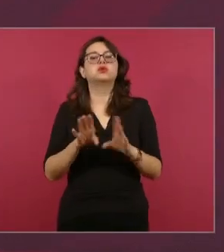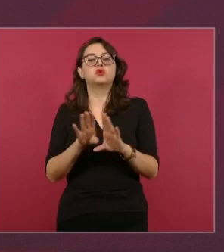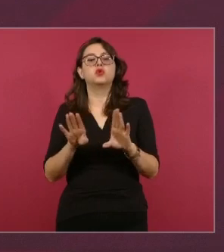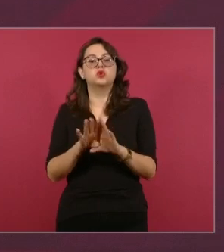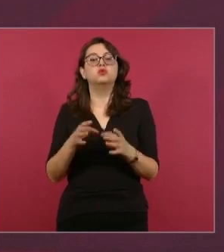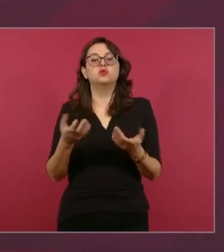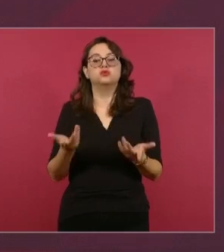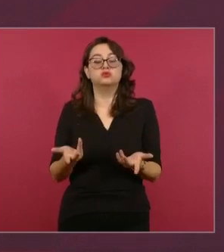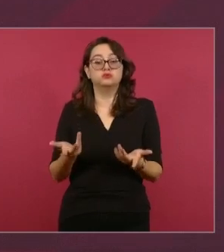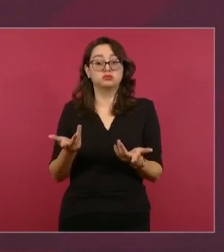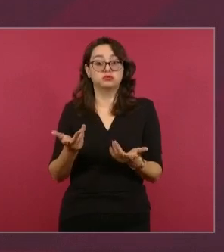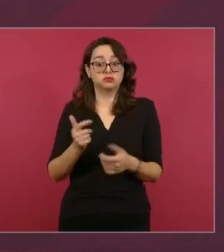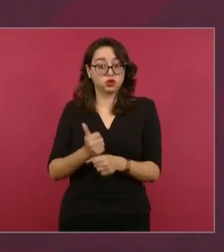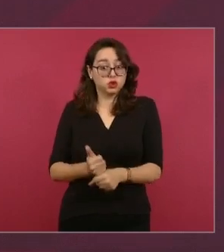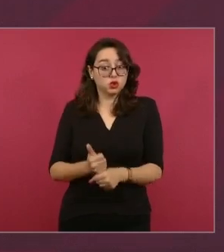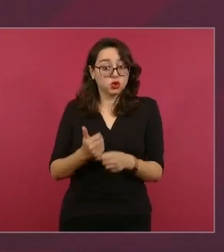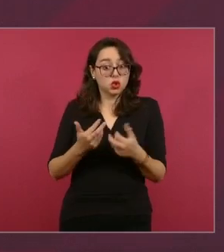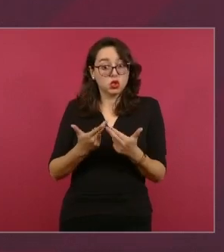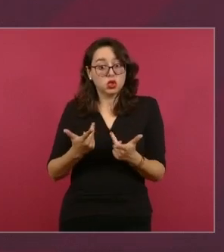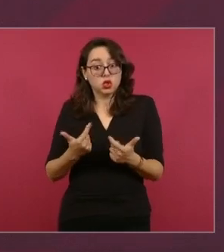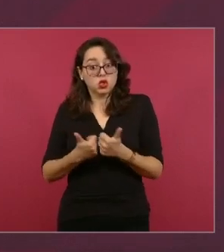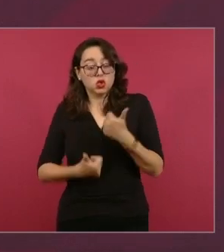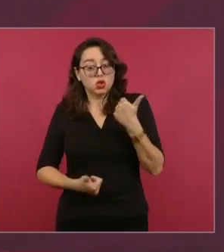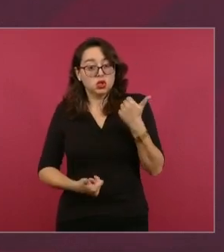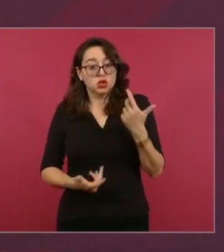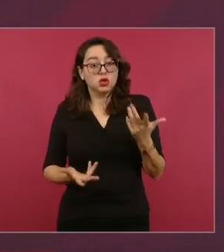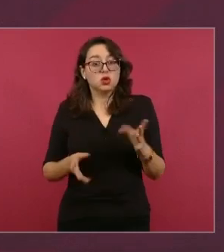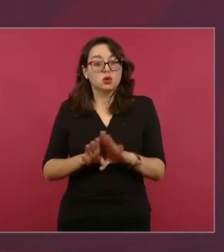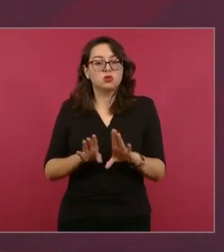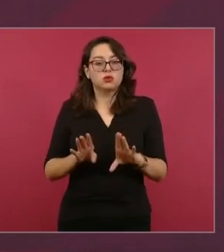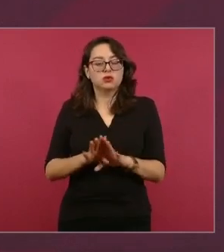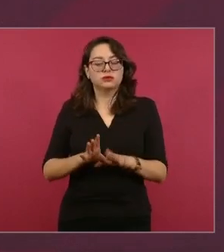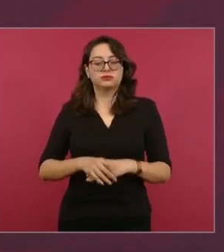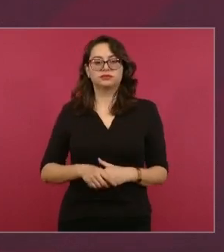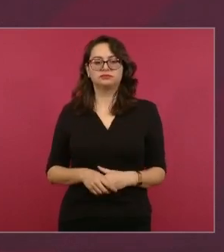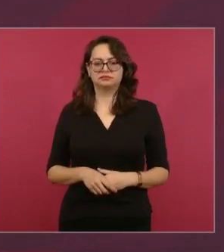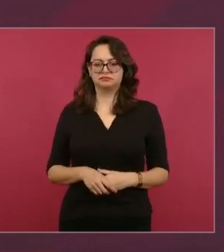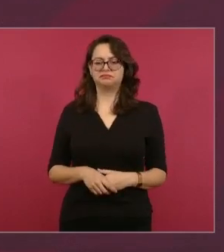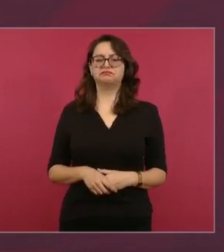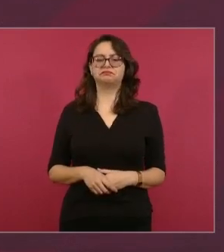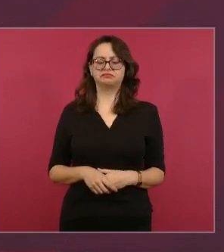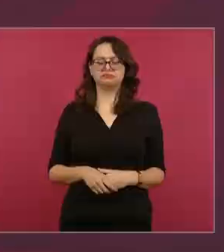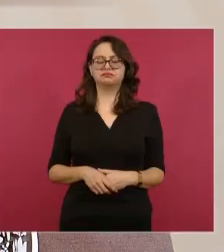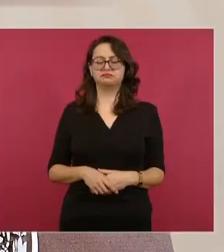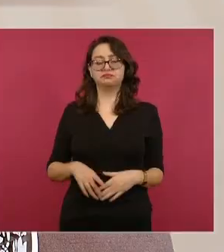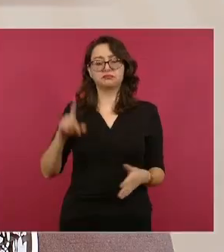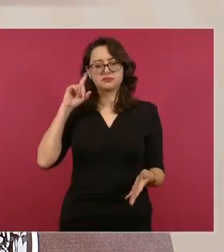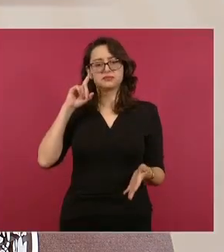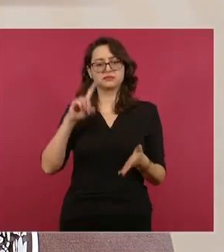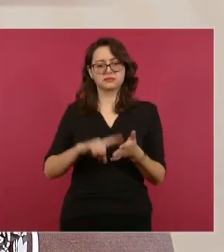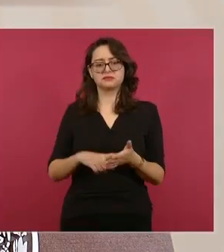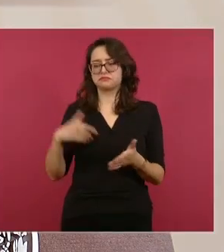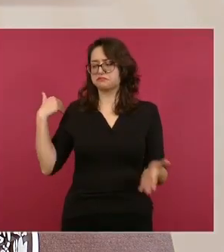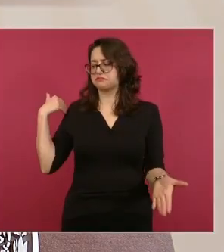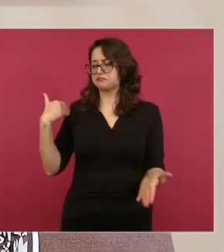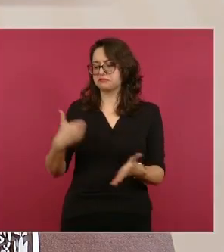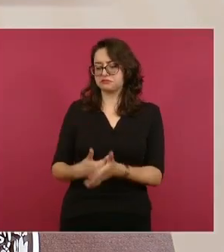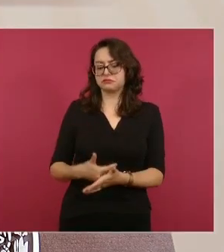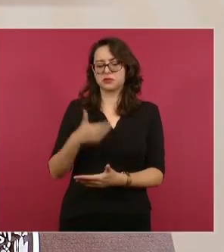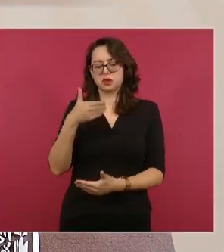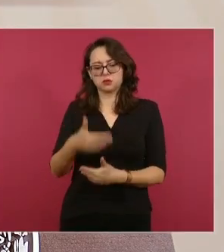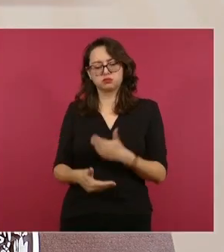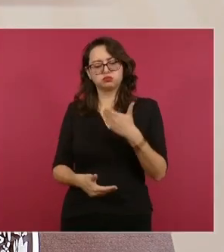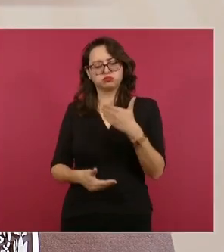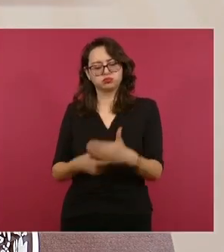en ese sentido. Claro que después de más de 30 años de una política que impulsó